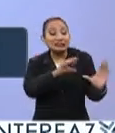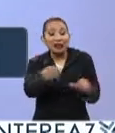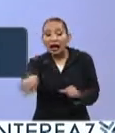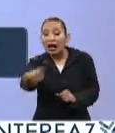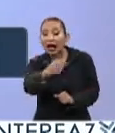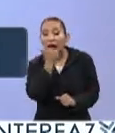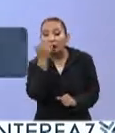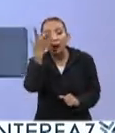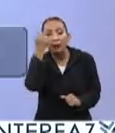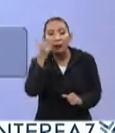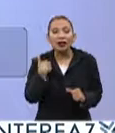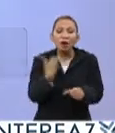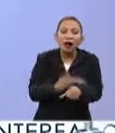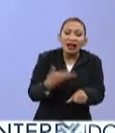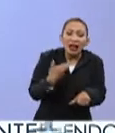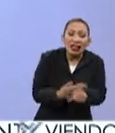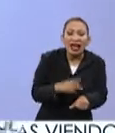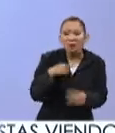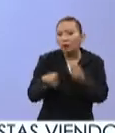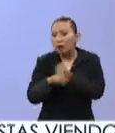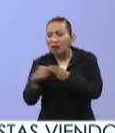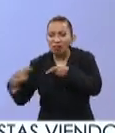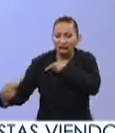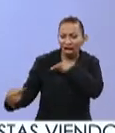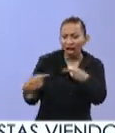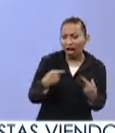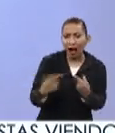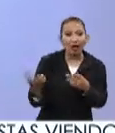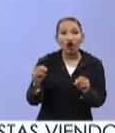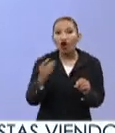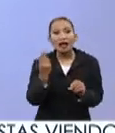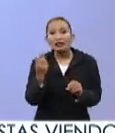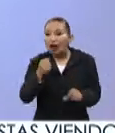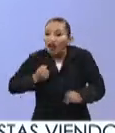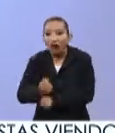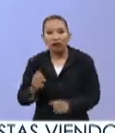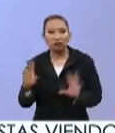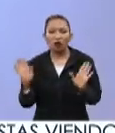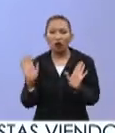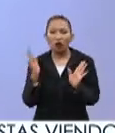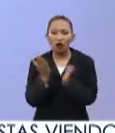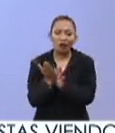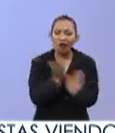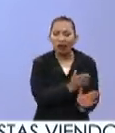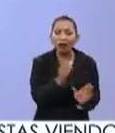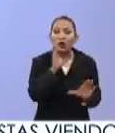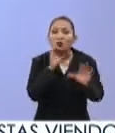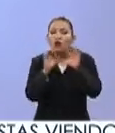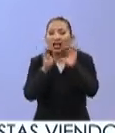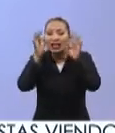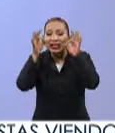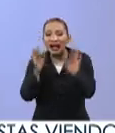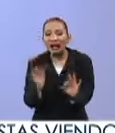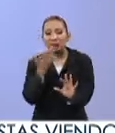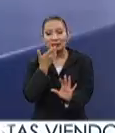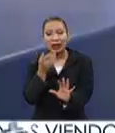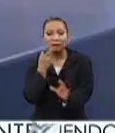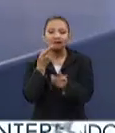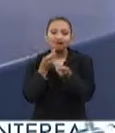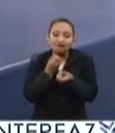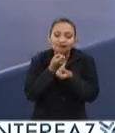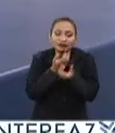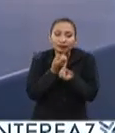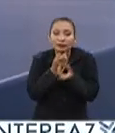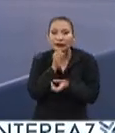alumnos que aprendan a resolver conflictos de manera que no involucre violencia, que se puedan comunicar de manera asertiva y